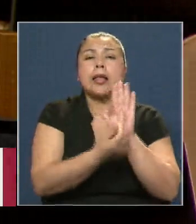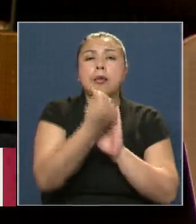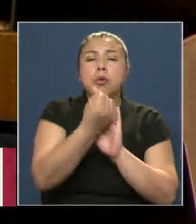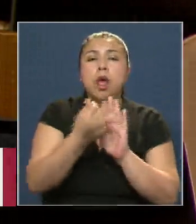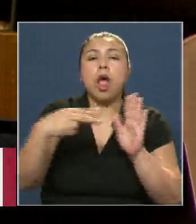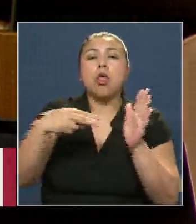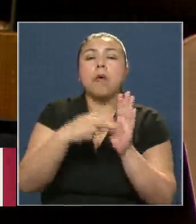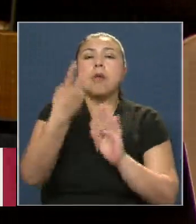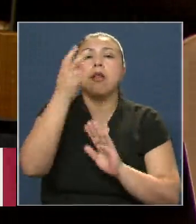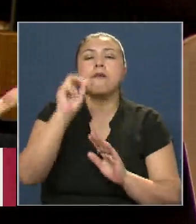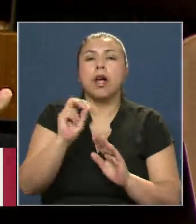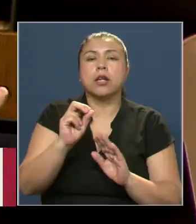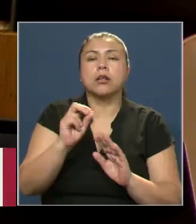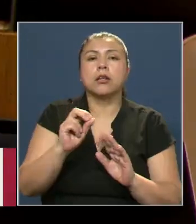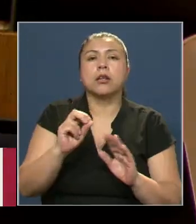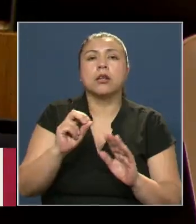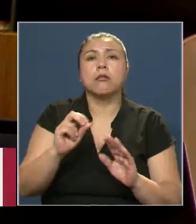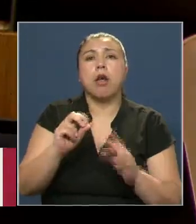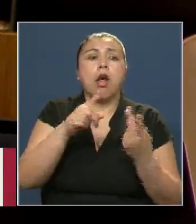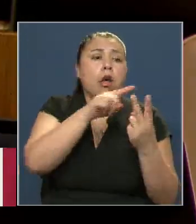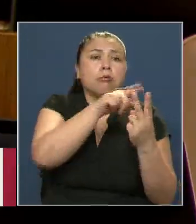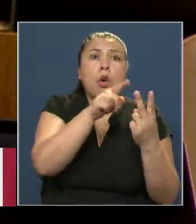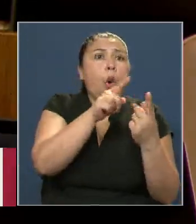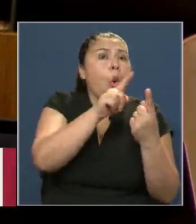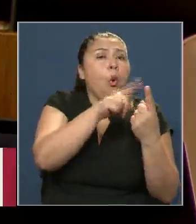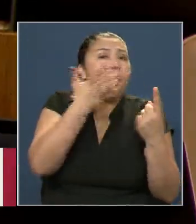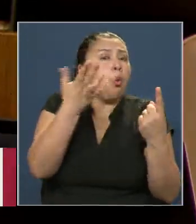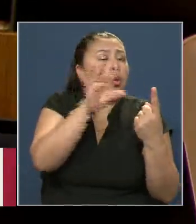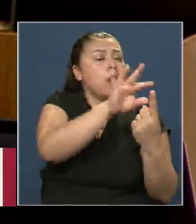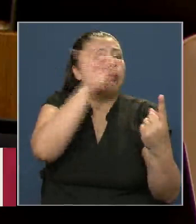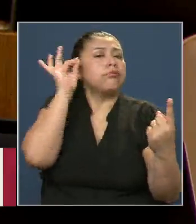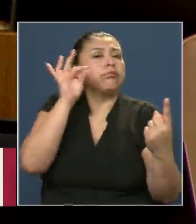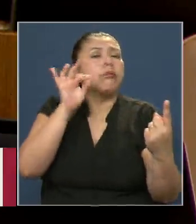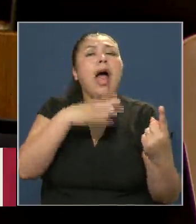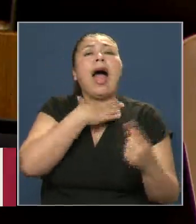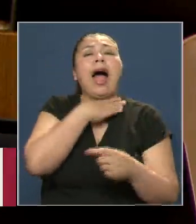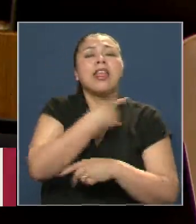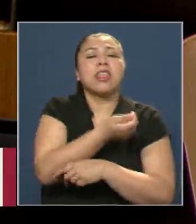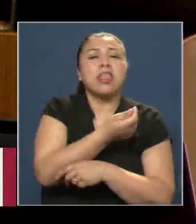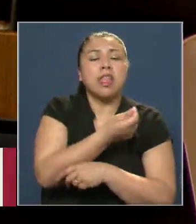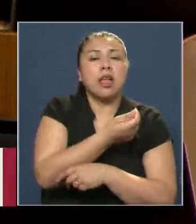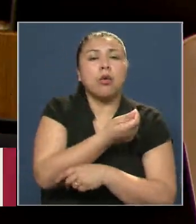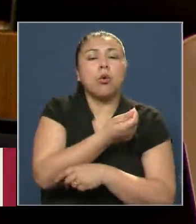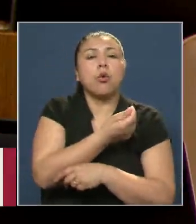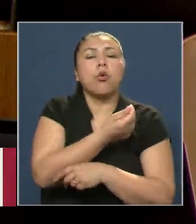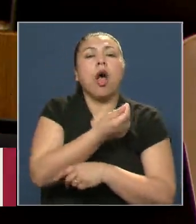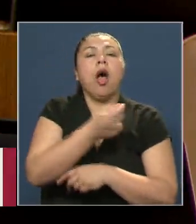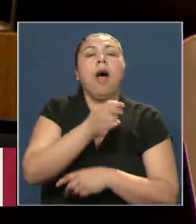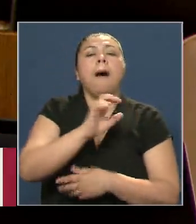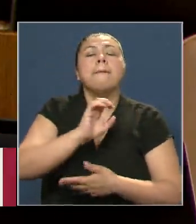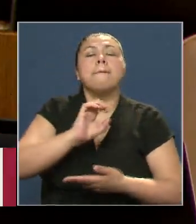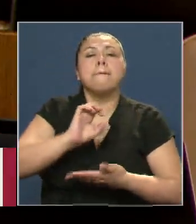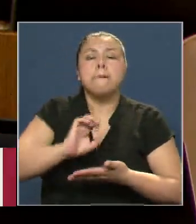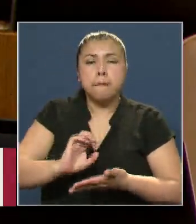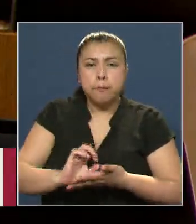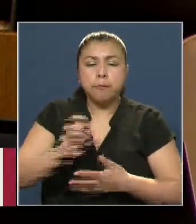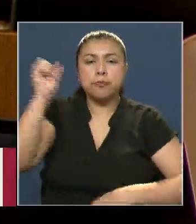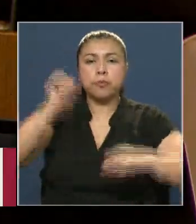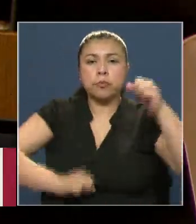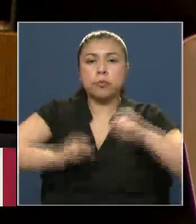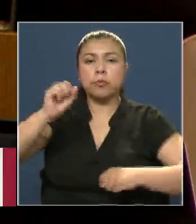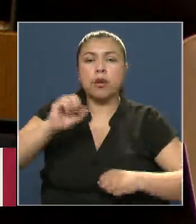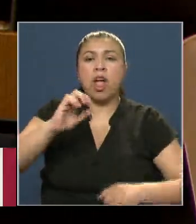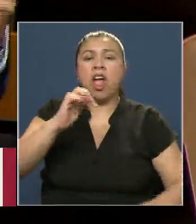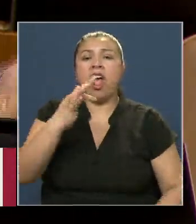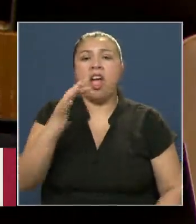el 2020, queda una alternativa. Existirá endeudamiento por parte del Estado como empresa pública EFE. Para eso